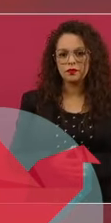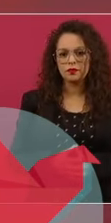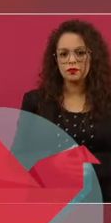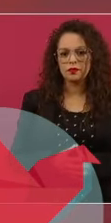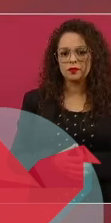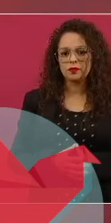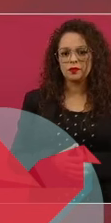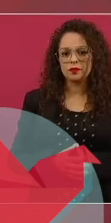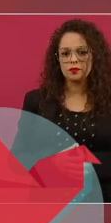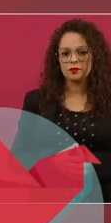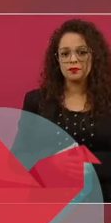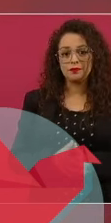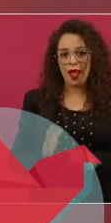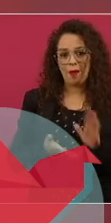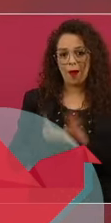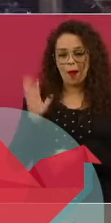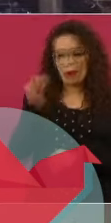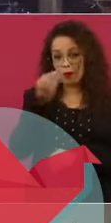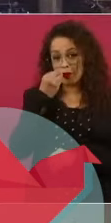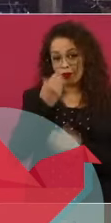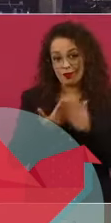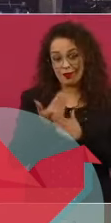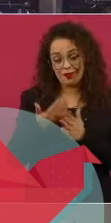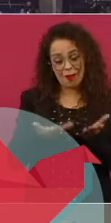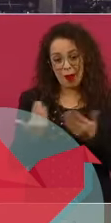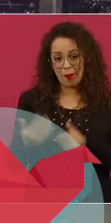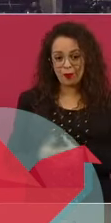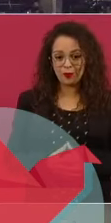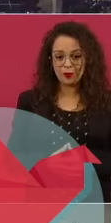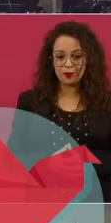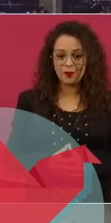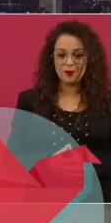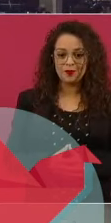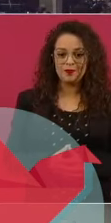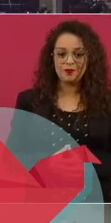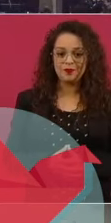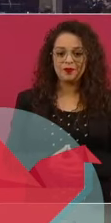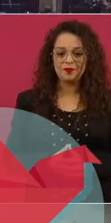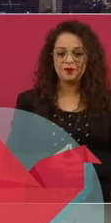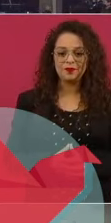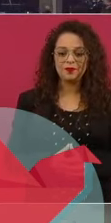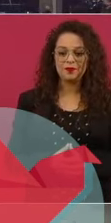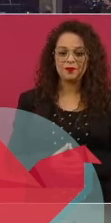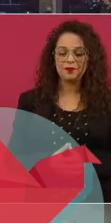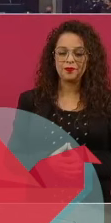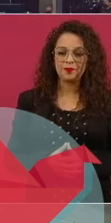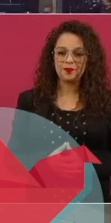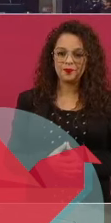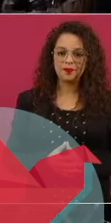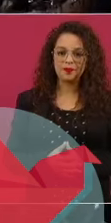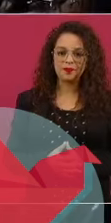Ya vámonos al desayuno.